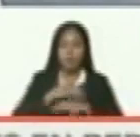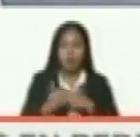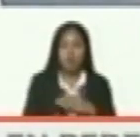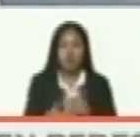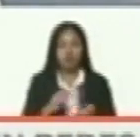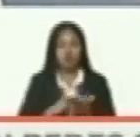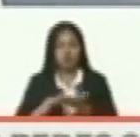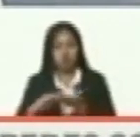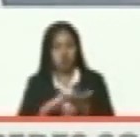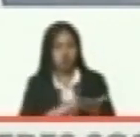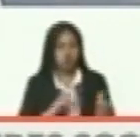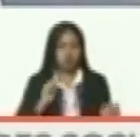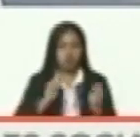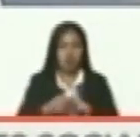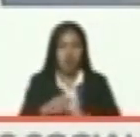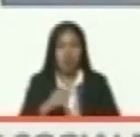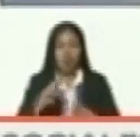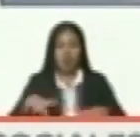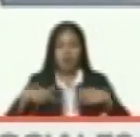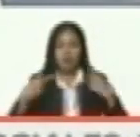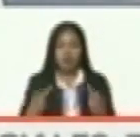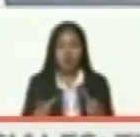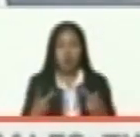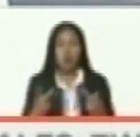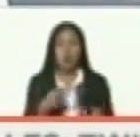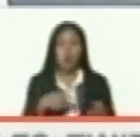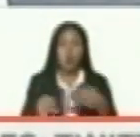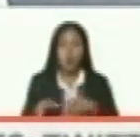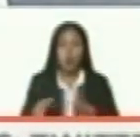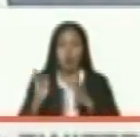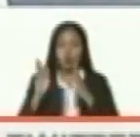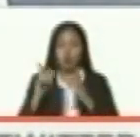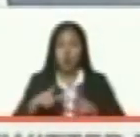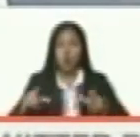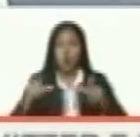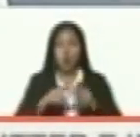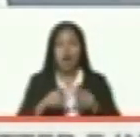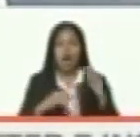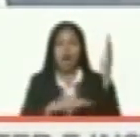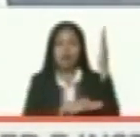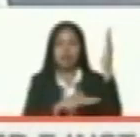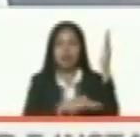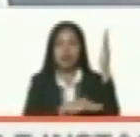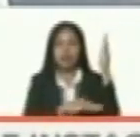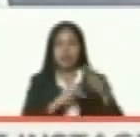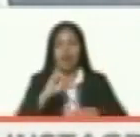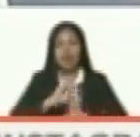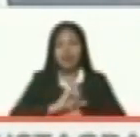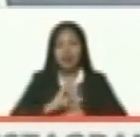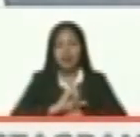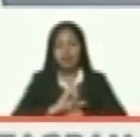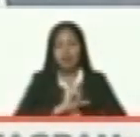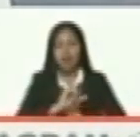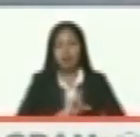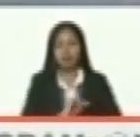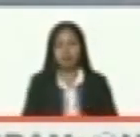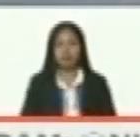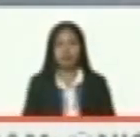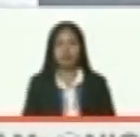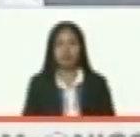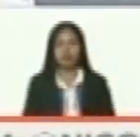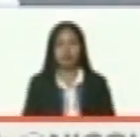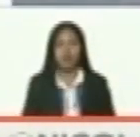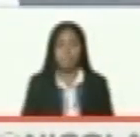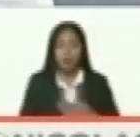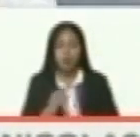de reivindicación, recuperación y reconstrucción de instalaciones eclesiásticas, de instalaciones religiosas. Vamos